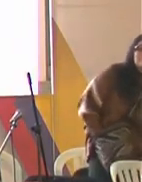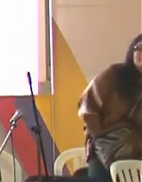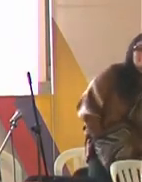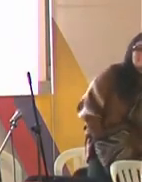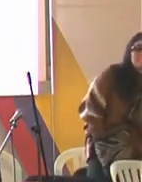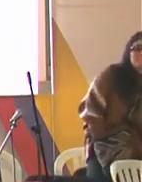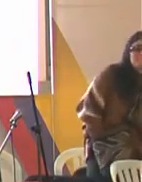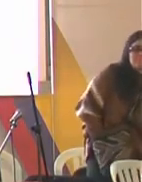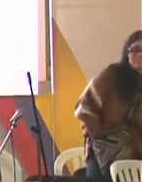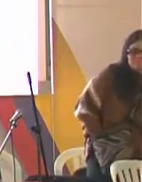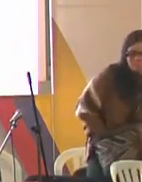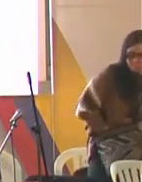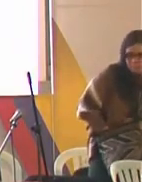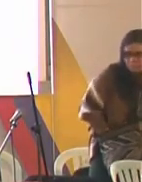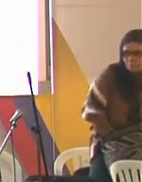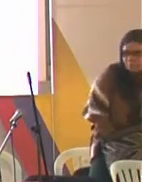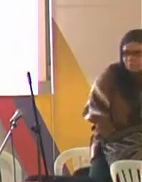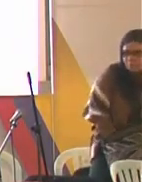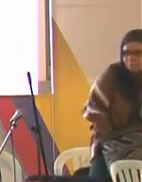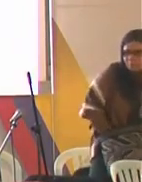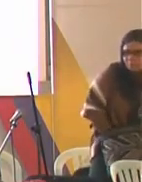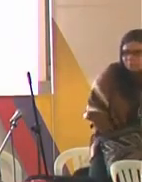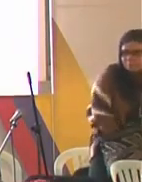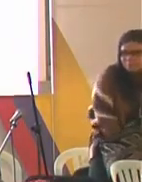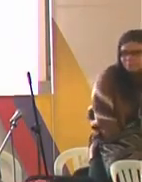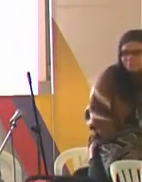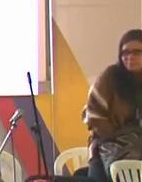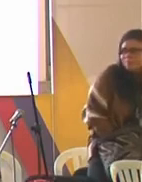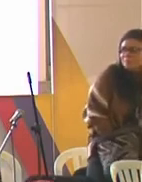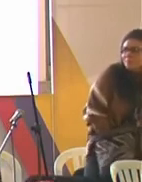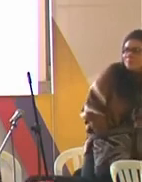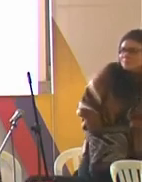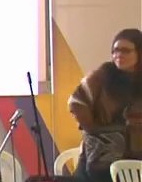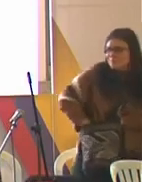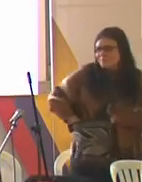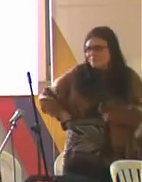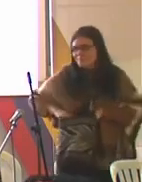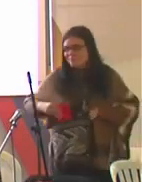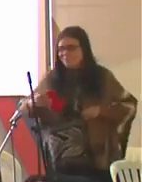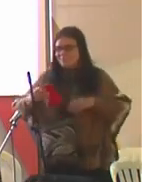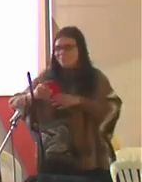los 2 días y medio. Un aplauso para...